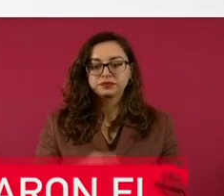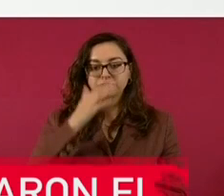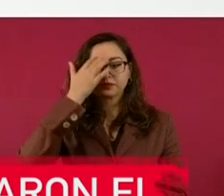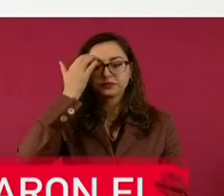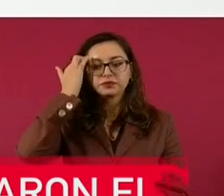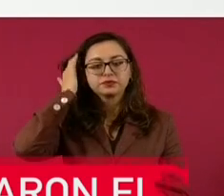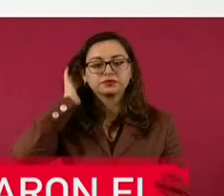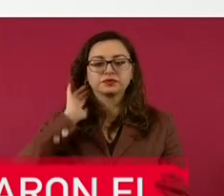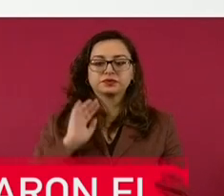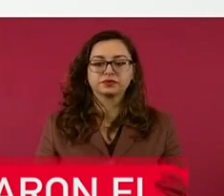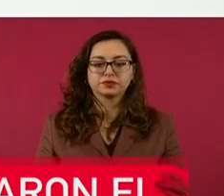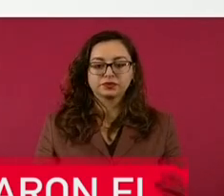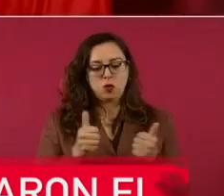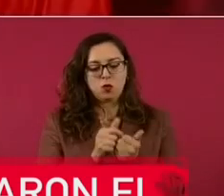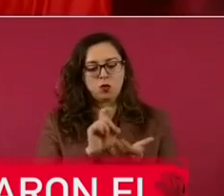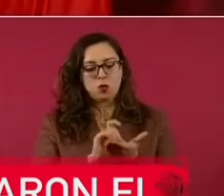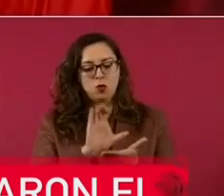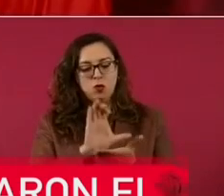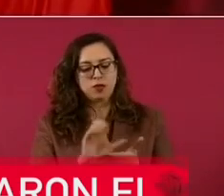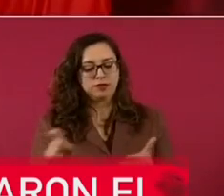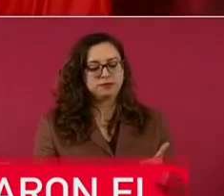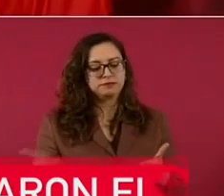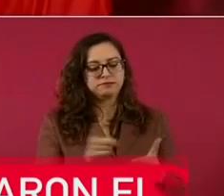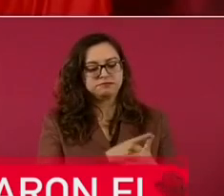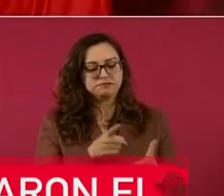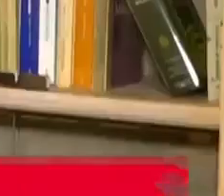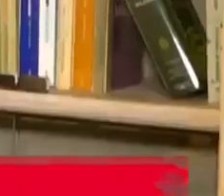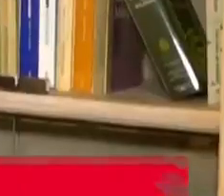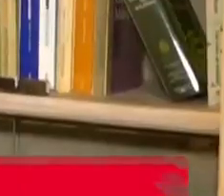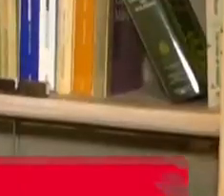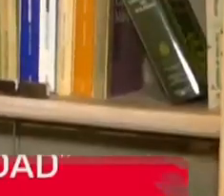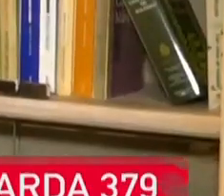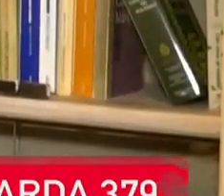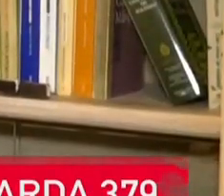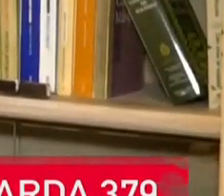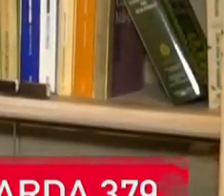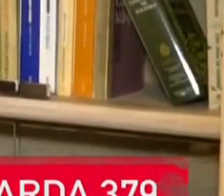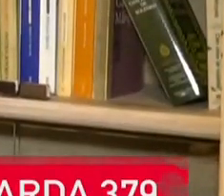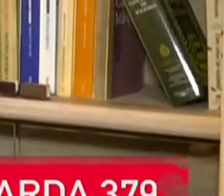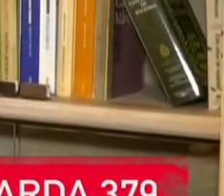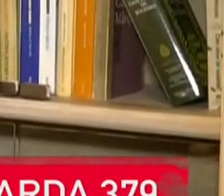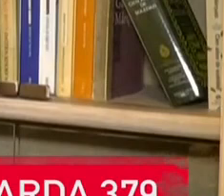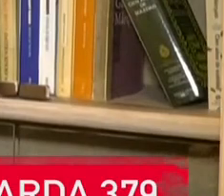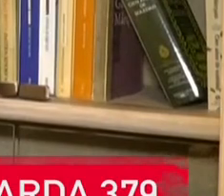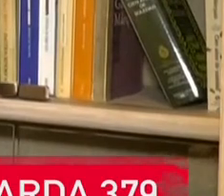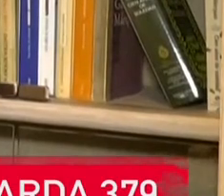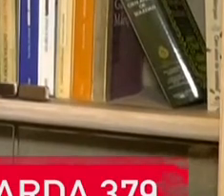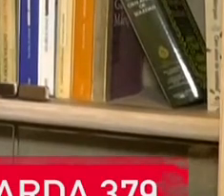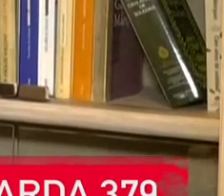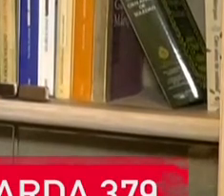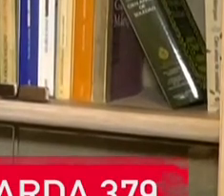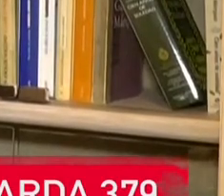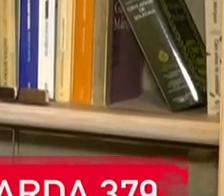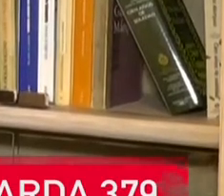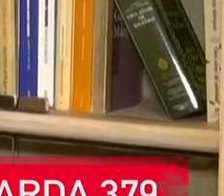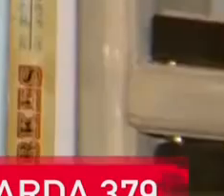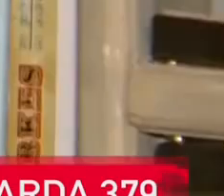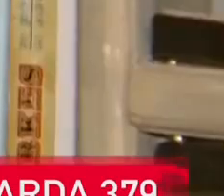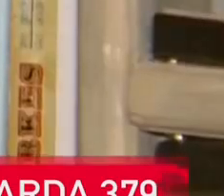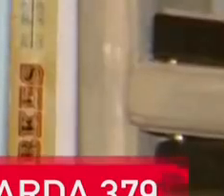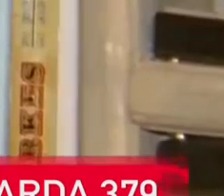personas alcanzaron el beneficio de su preliberación. Jorge Iván Salazar, coleccionista colombiano, lleva 16